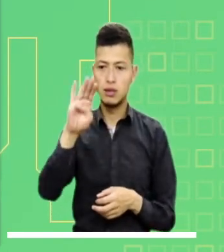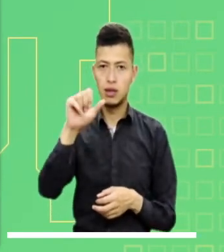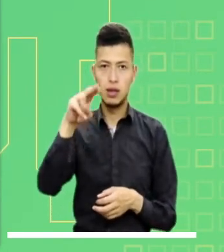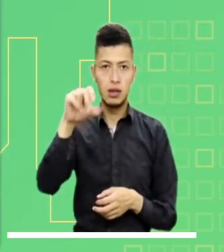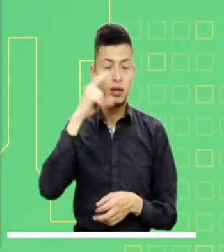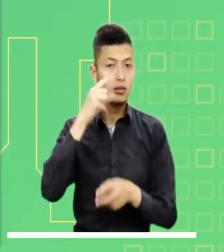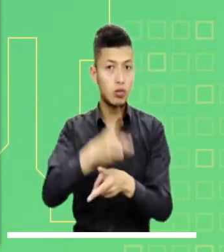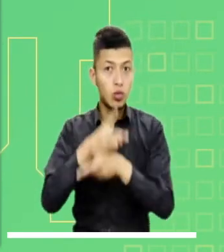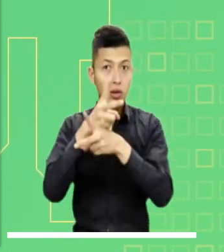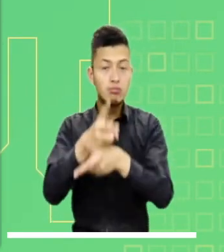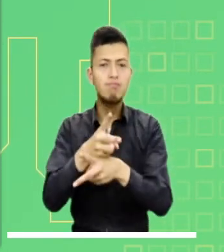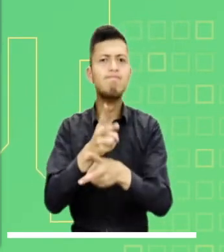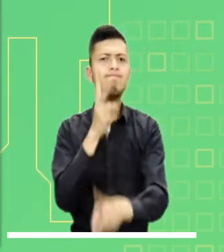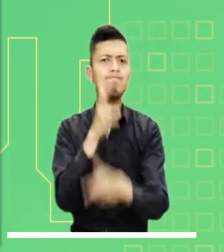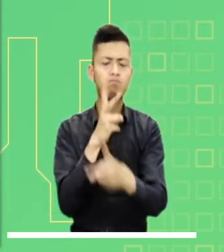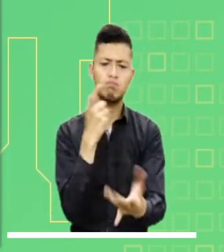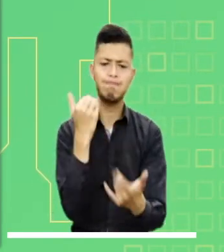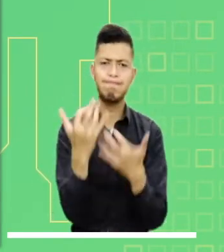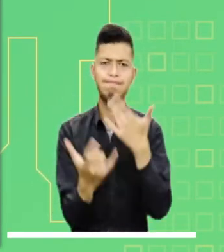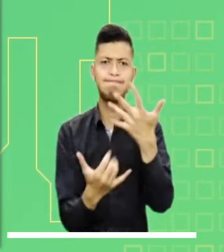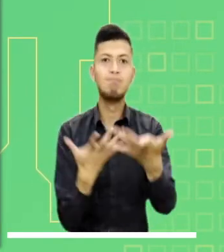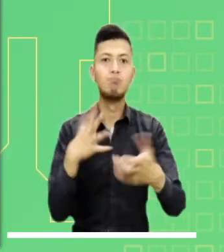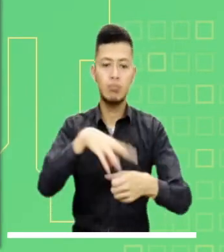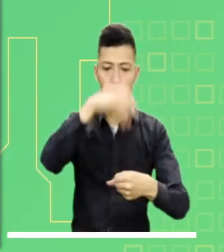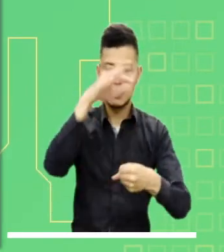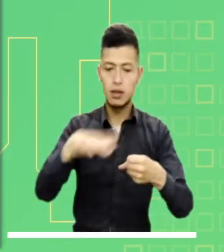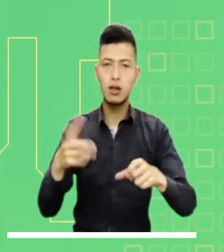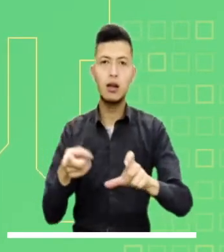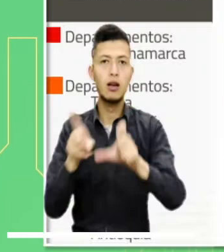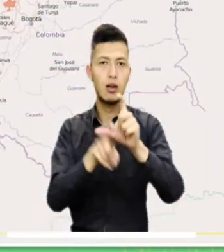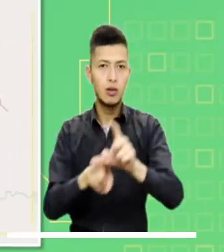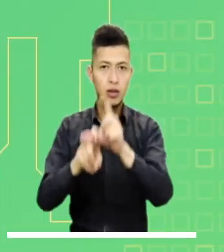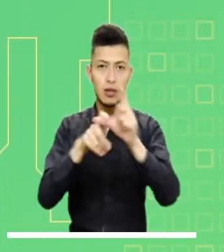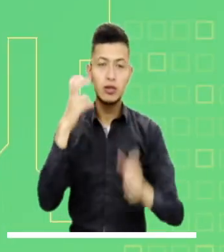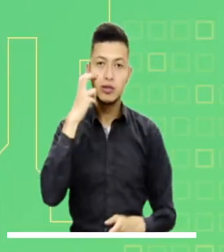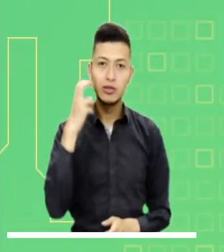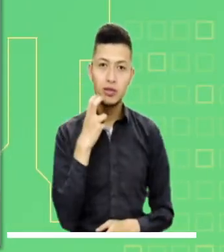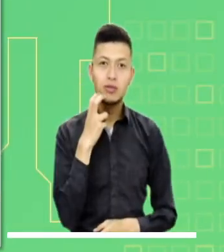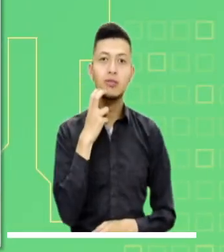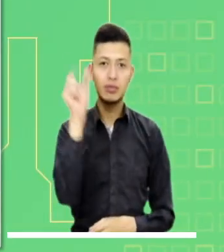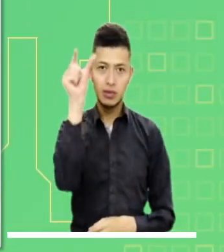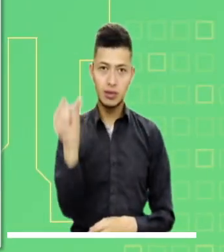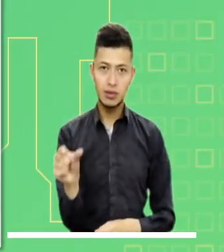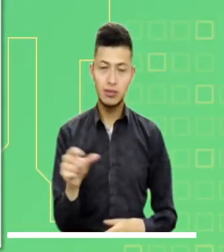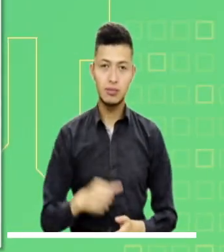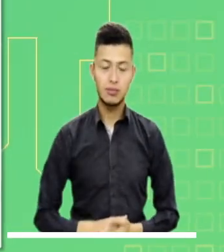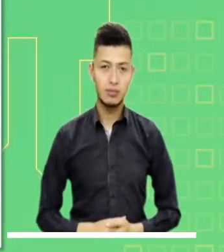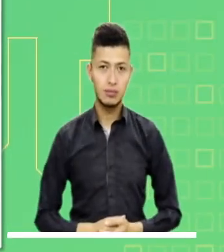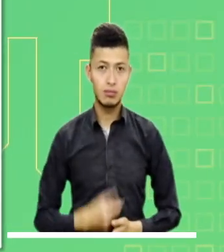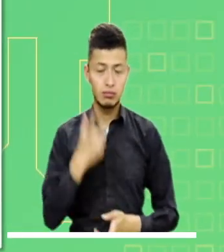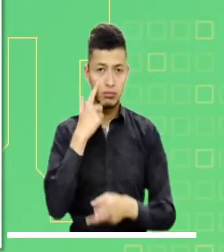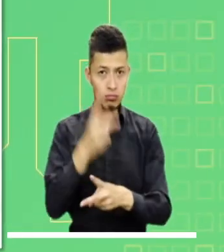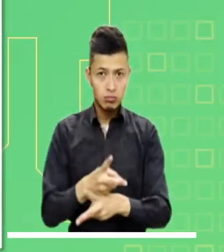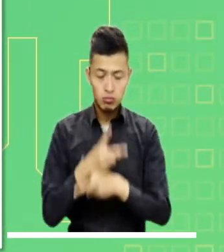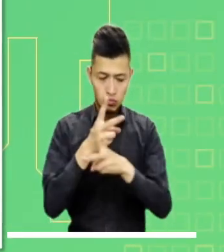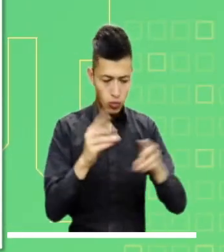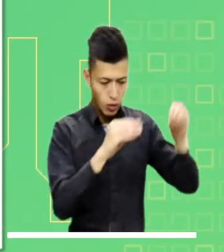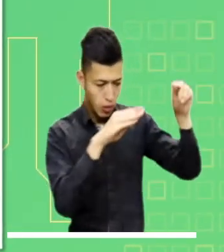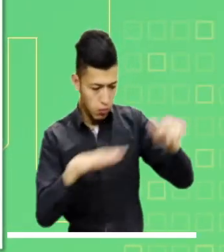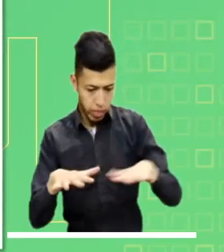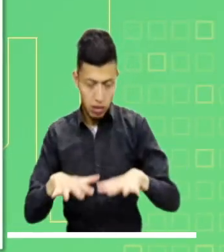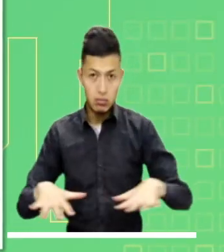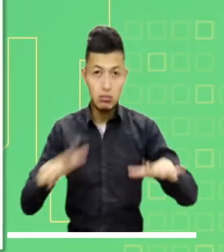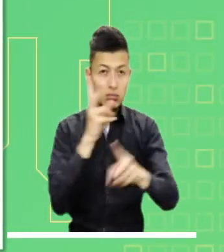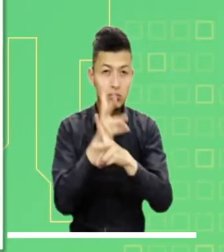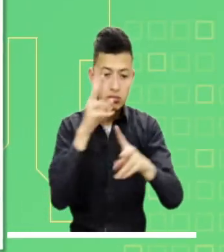Torres. Alerta naranja por probabilidad de incendios en Magdalena, La Guajira, Chocó y Cesar. Por posibles deslizamientos